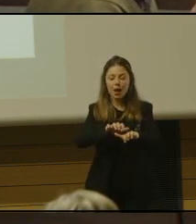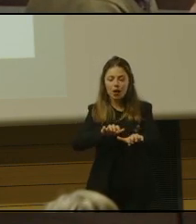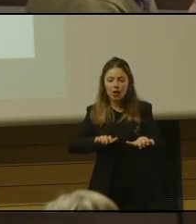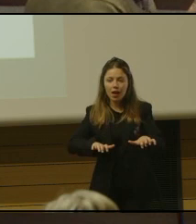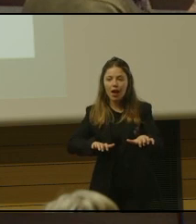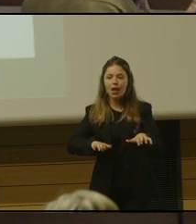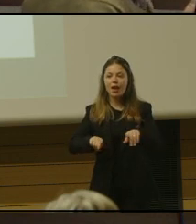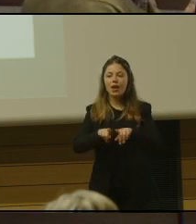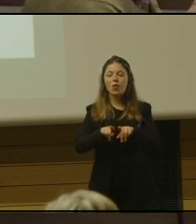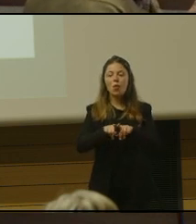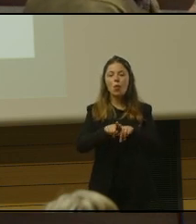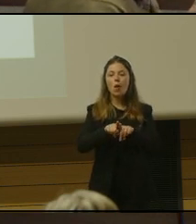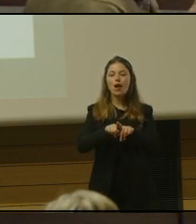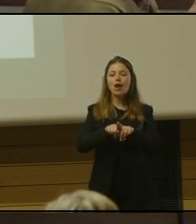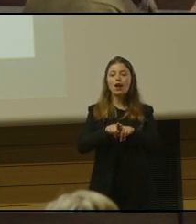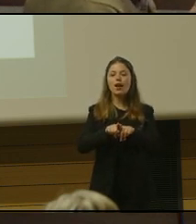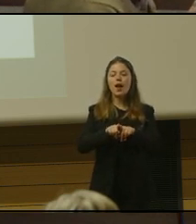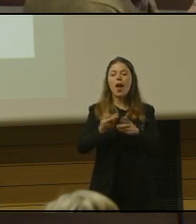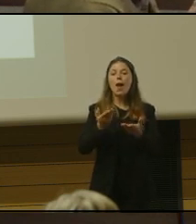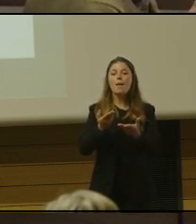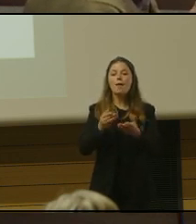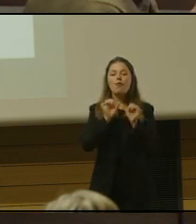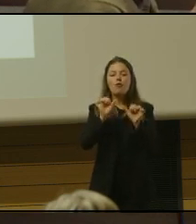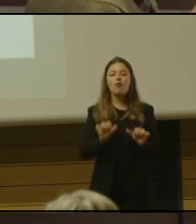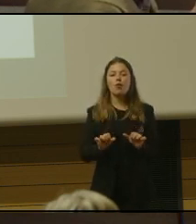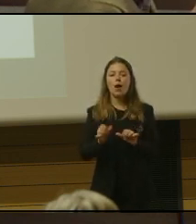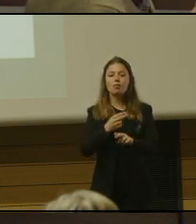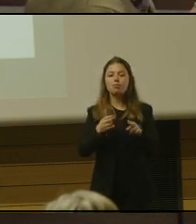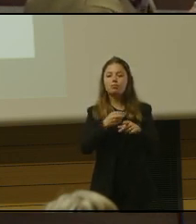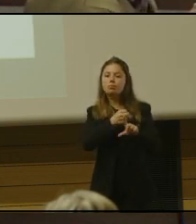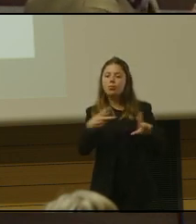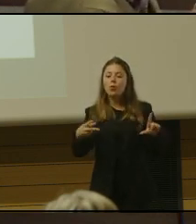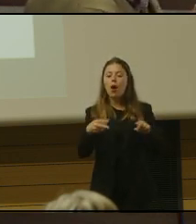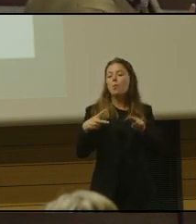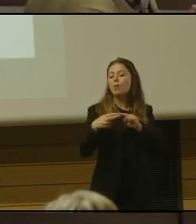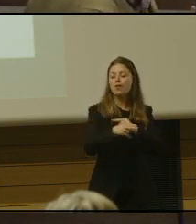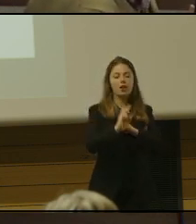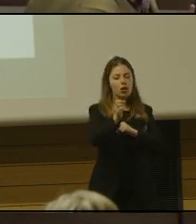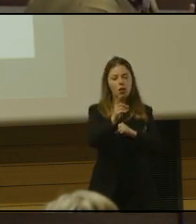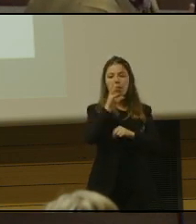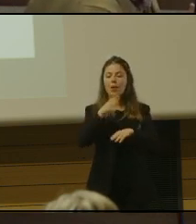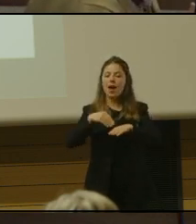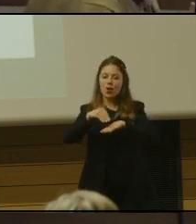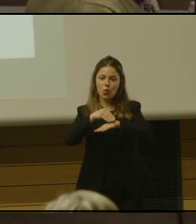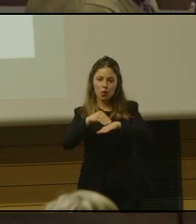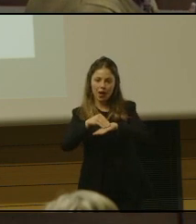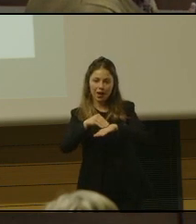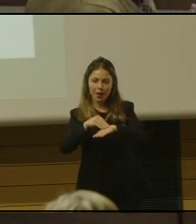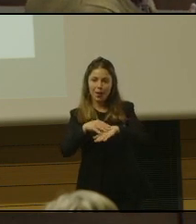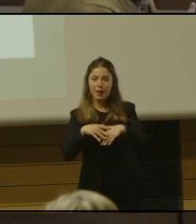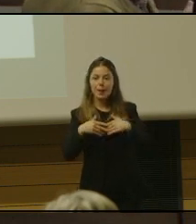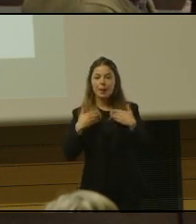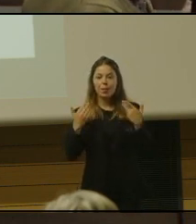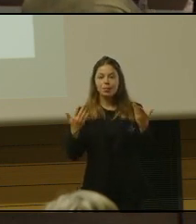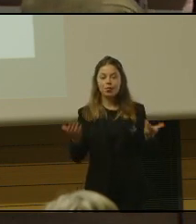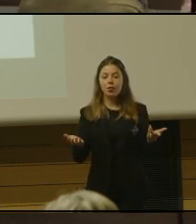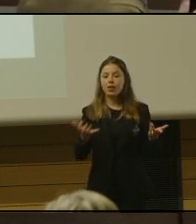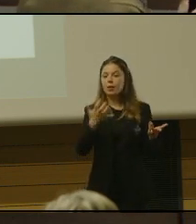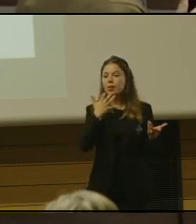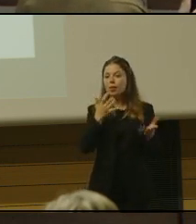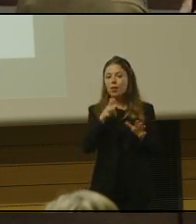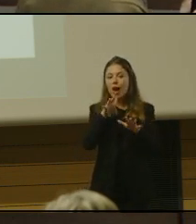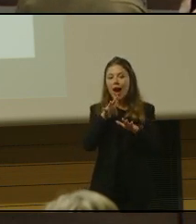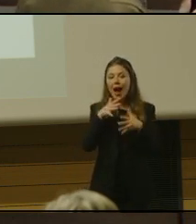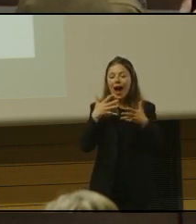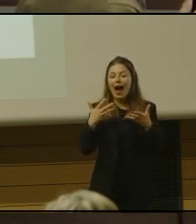es poner medios encima de la mesa, no para prevenir, sino para curar. Entonces, ahora, por ejemplo, tenemos un